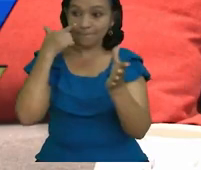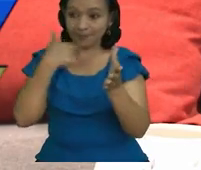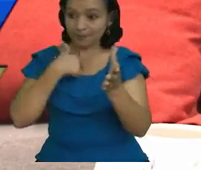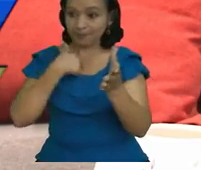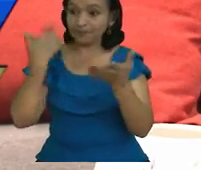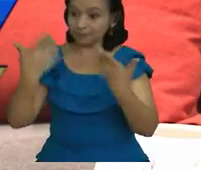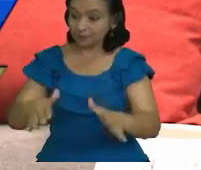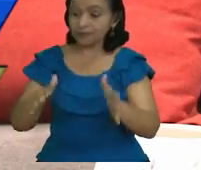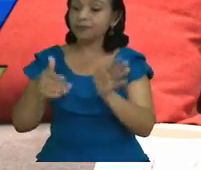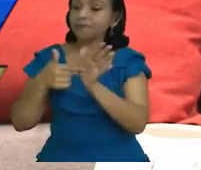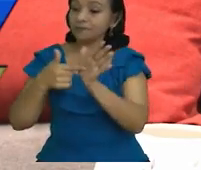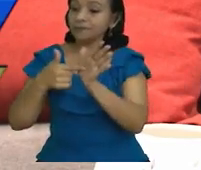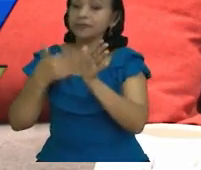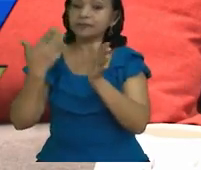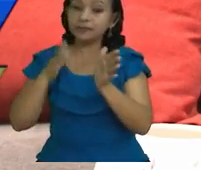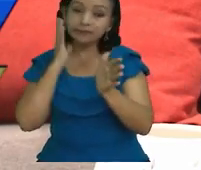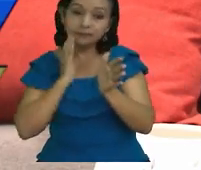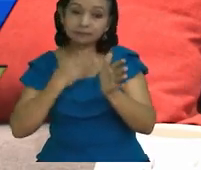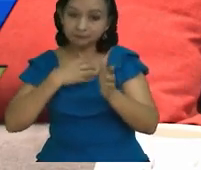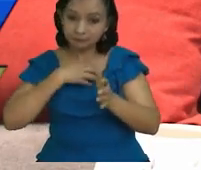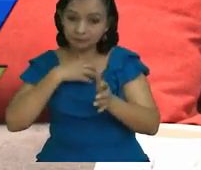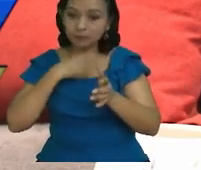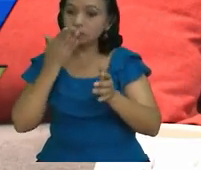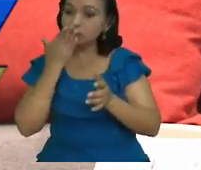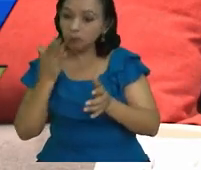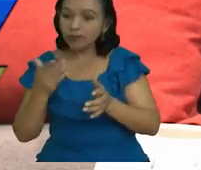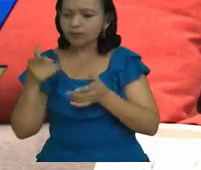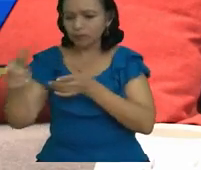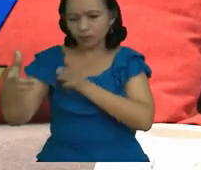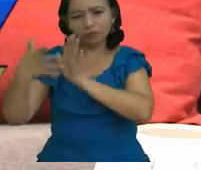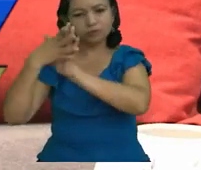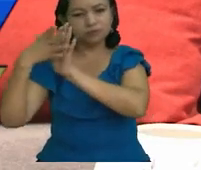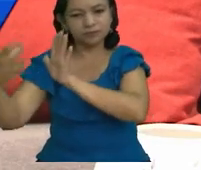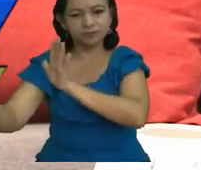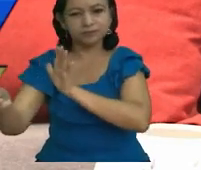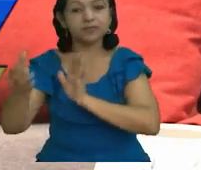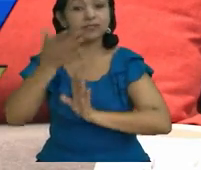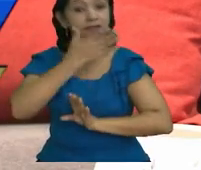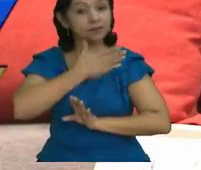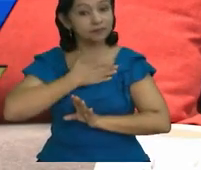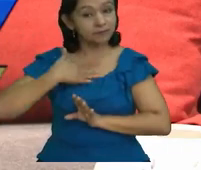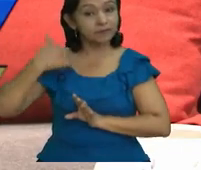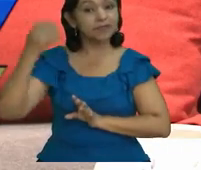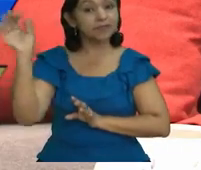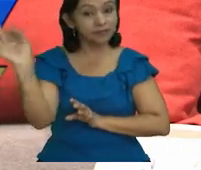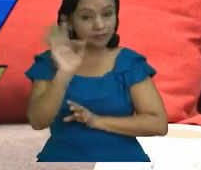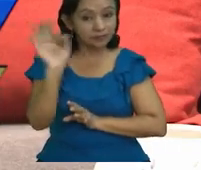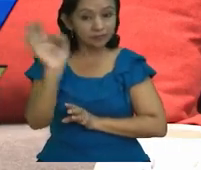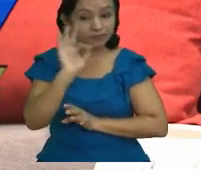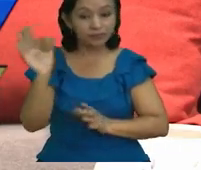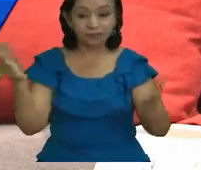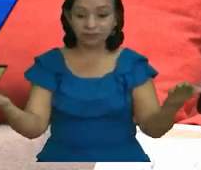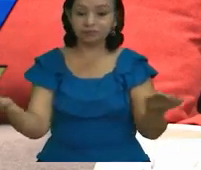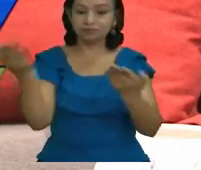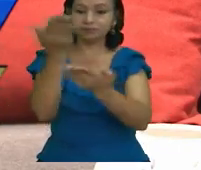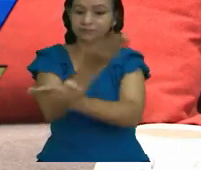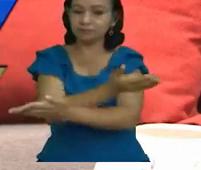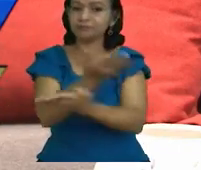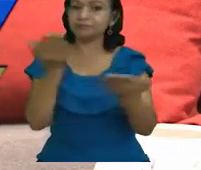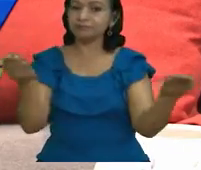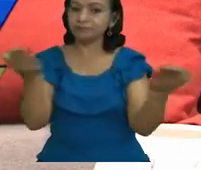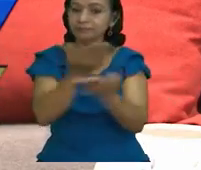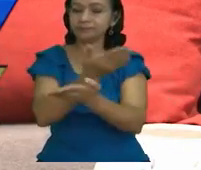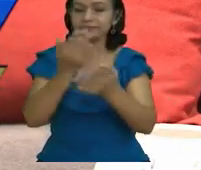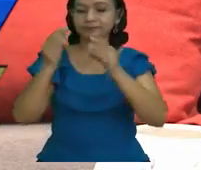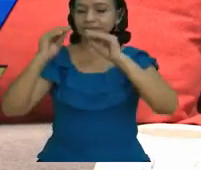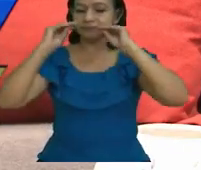Yo ya la sembré, yo ya la experimenté y sí me funciona. Entonces, ese ha sido un mecanismo que ha funcionado bien y de esta manera le estamos